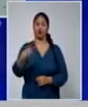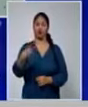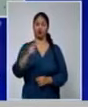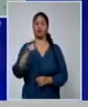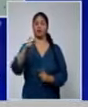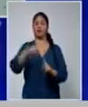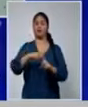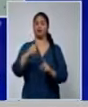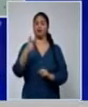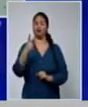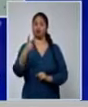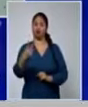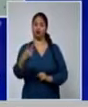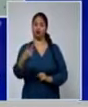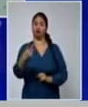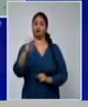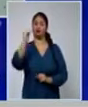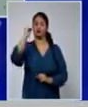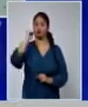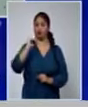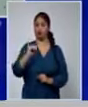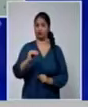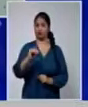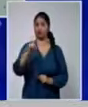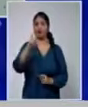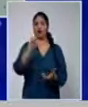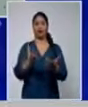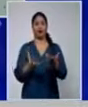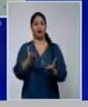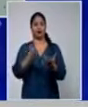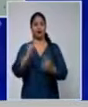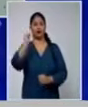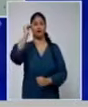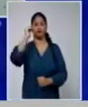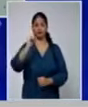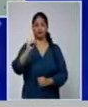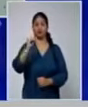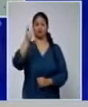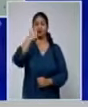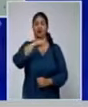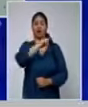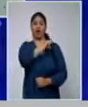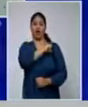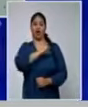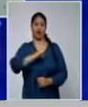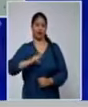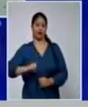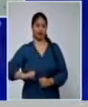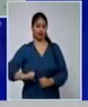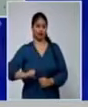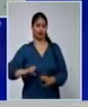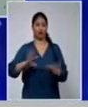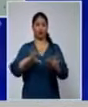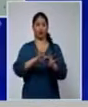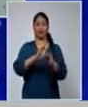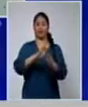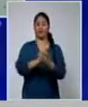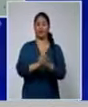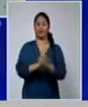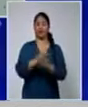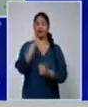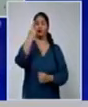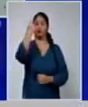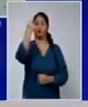Caimito con 2, Candelaria, Guanajay, Alquizar y Huila de Melena con un